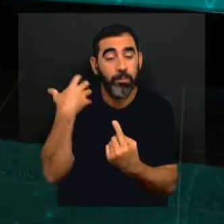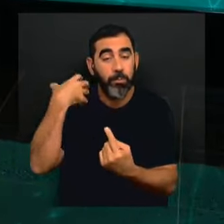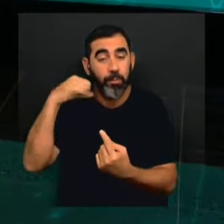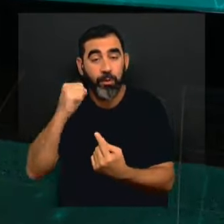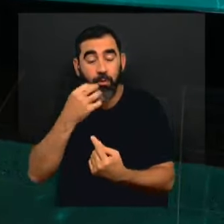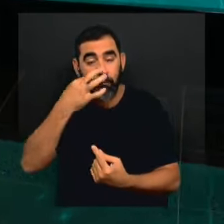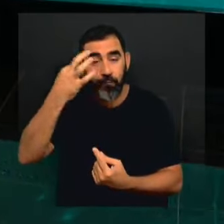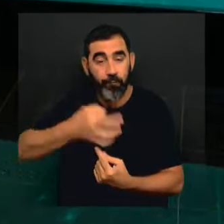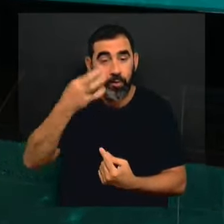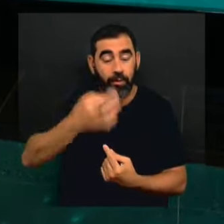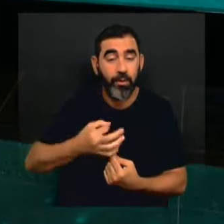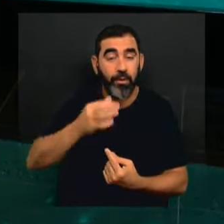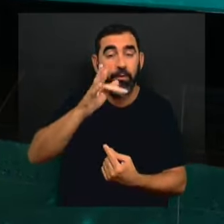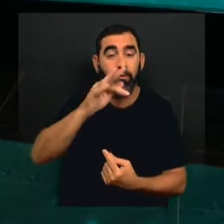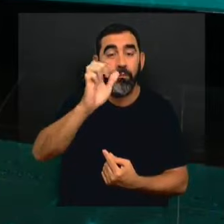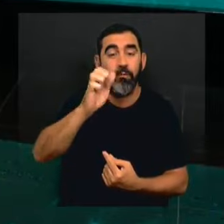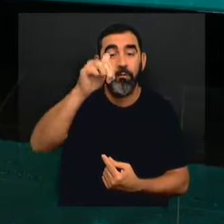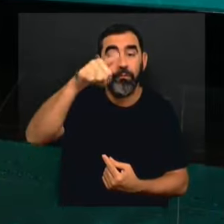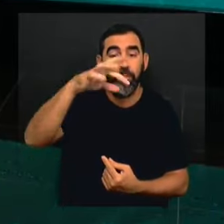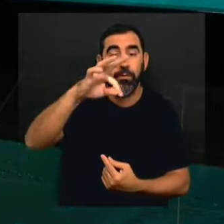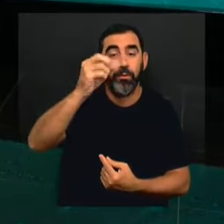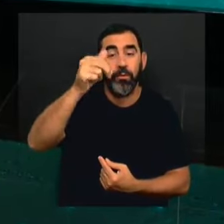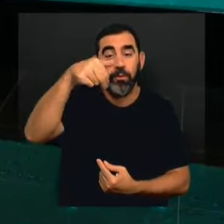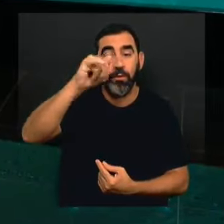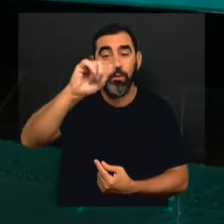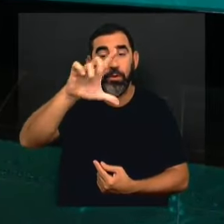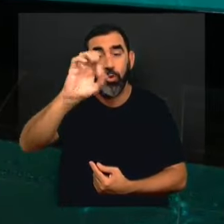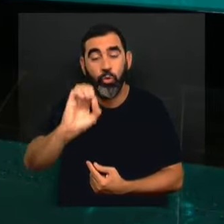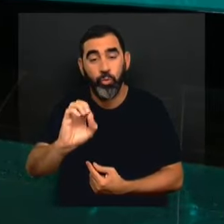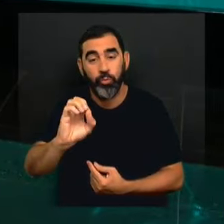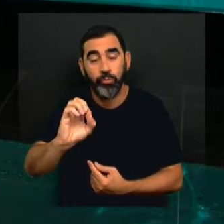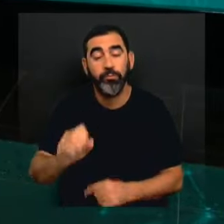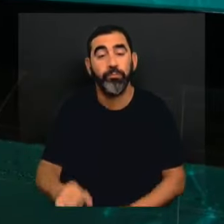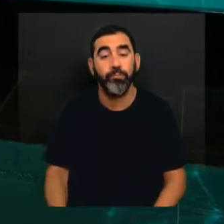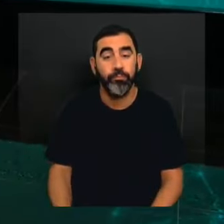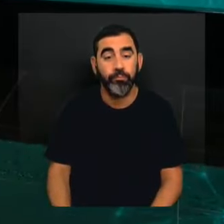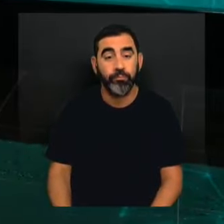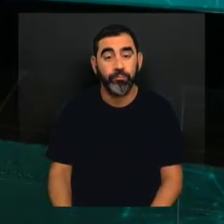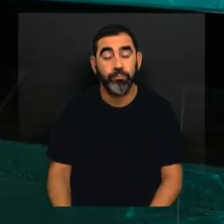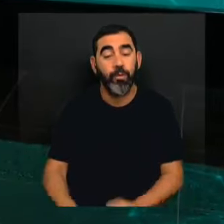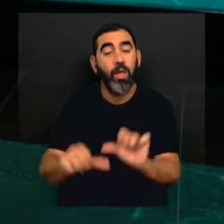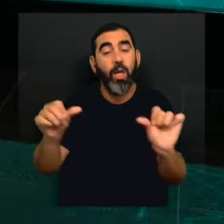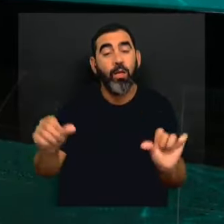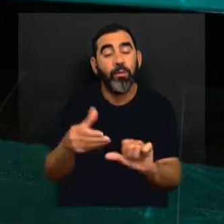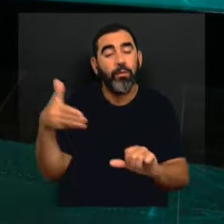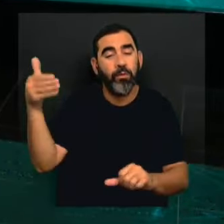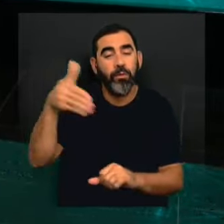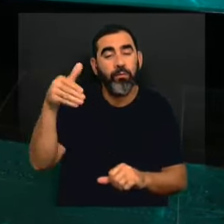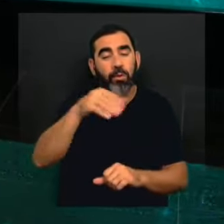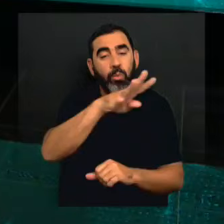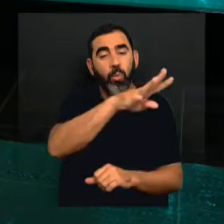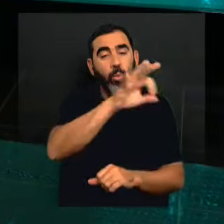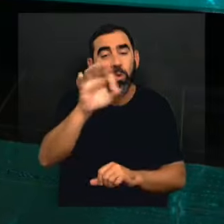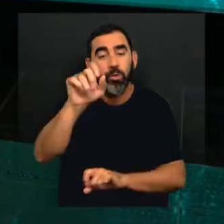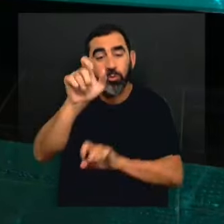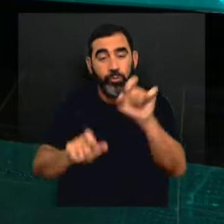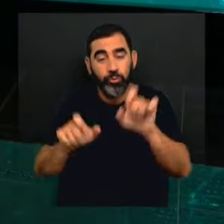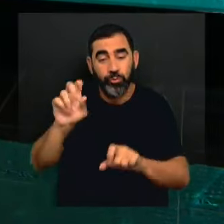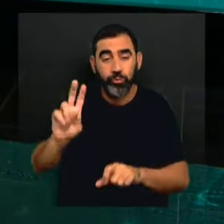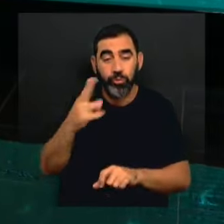acerca del fentanilo y sus posibles repercusiones en nuestro país de la actividad participaron más de personas de